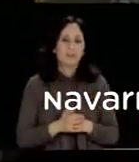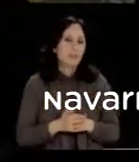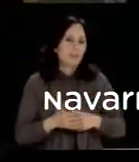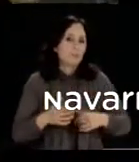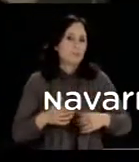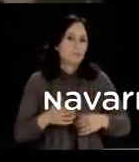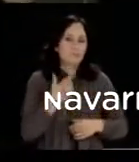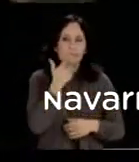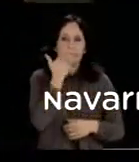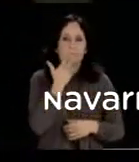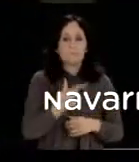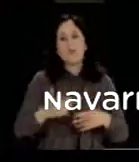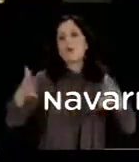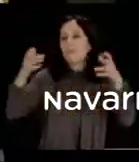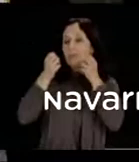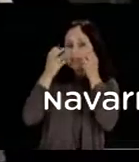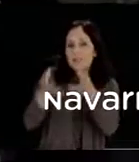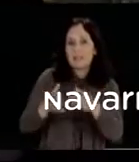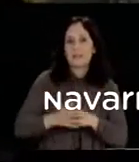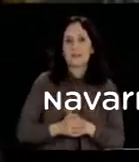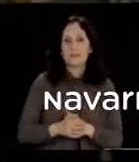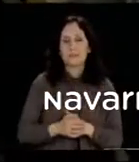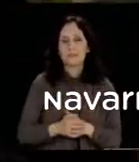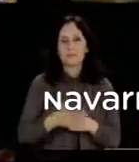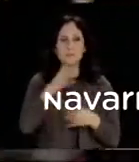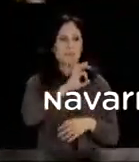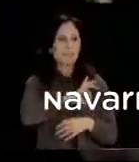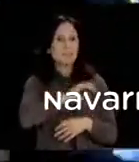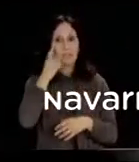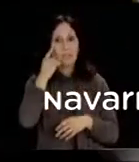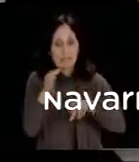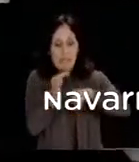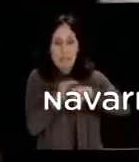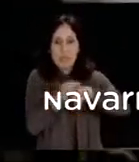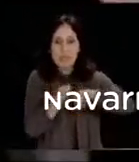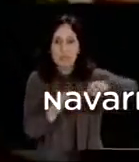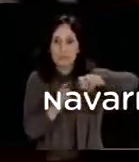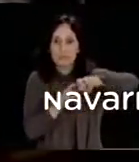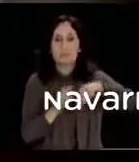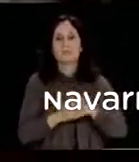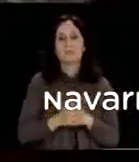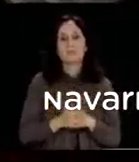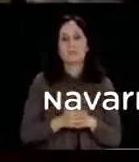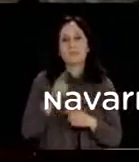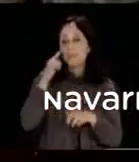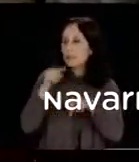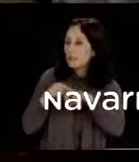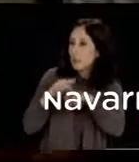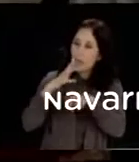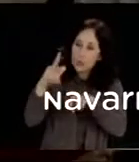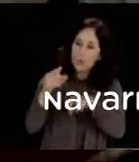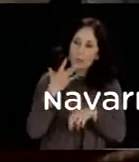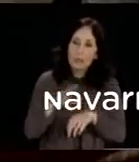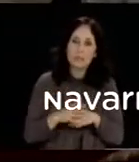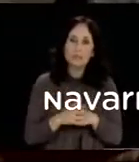Esto sale. ¡Hombre! ¿Qué tal? A ver, el señor que nos quiere enseñar el anillo. Vamos a ver el anillo. ¿Este anillo a quién se lo ha robado? A